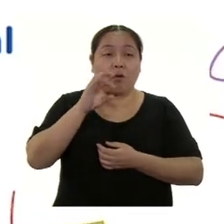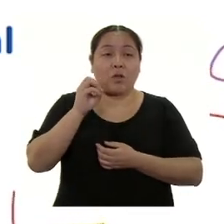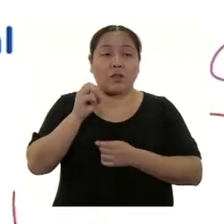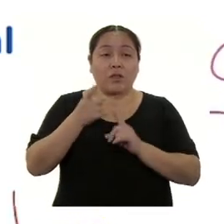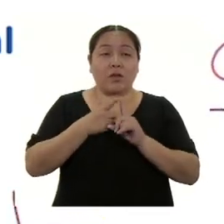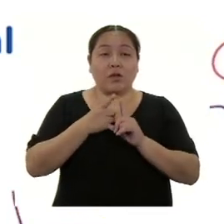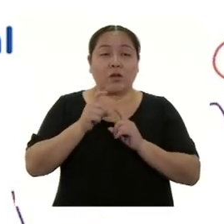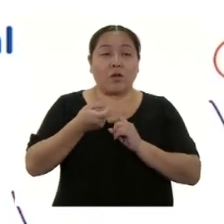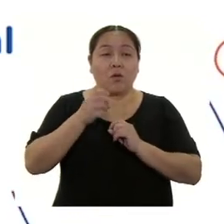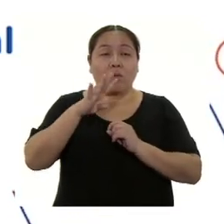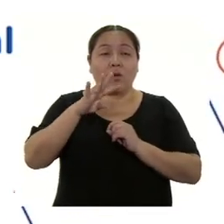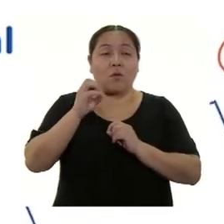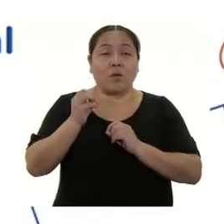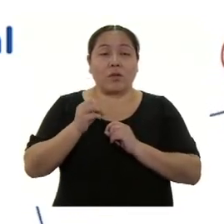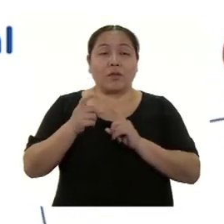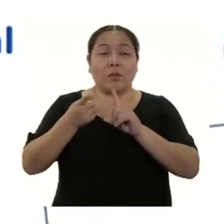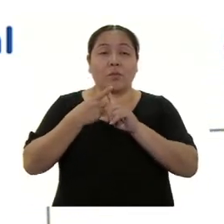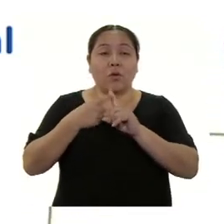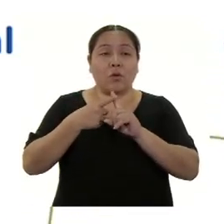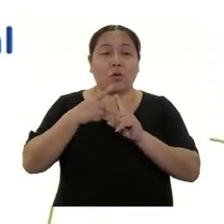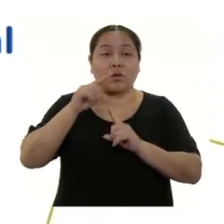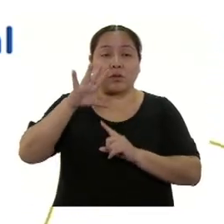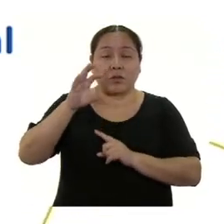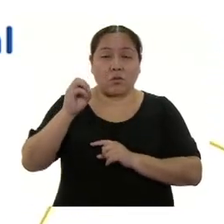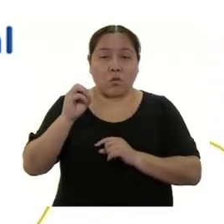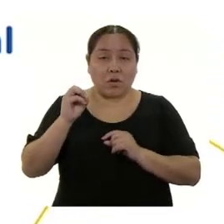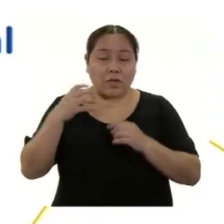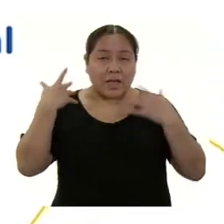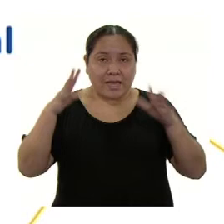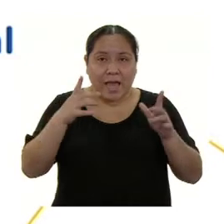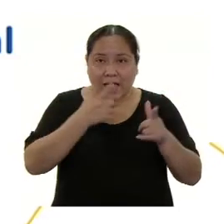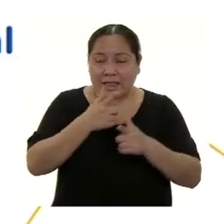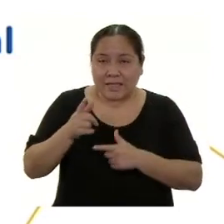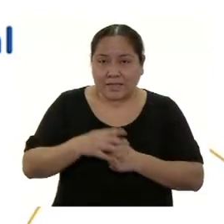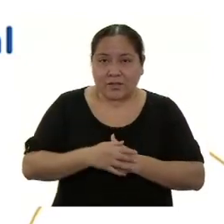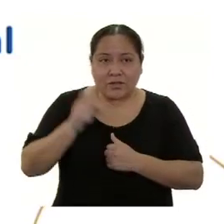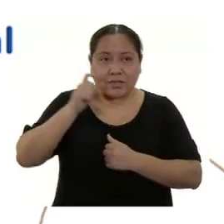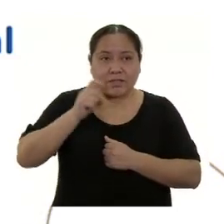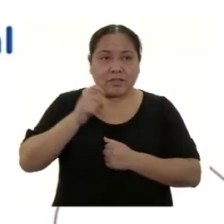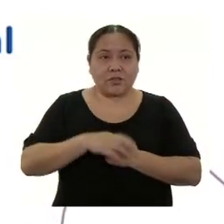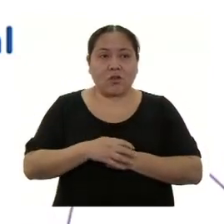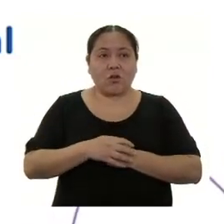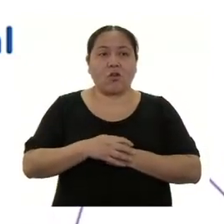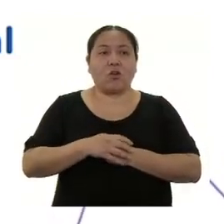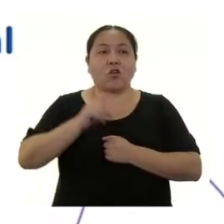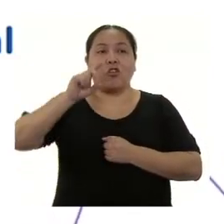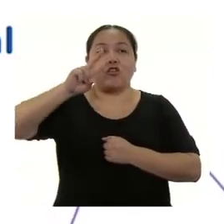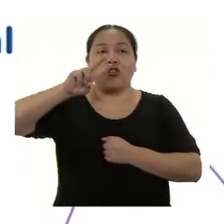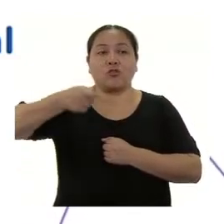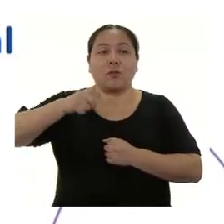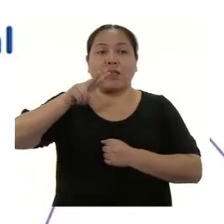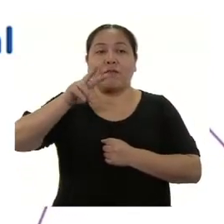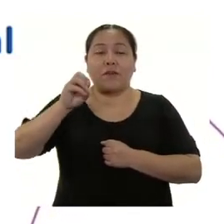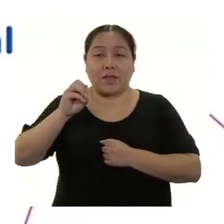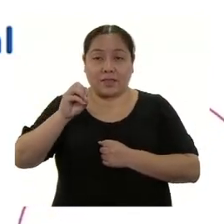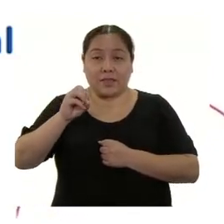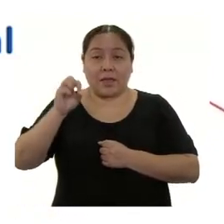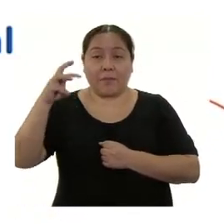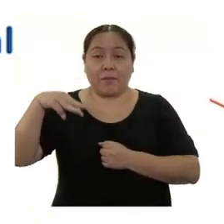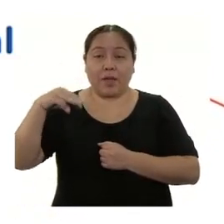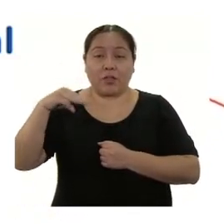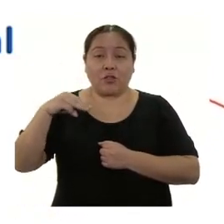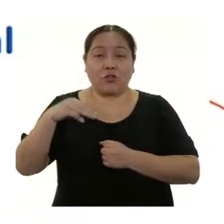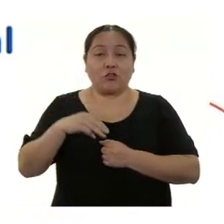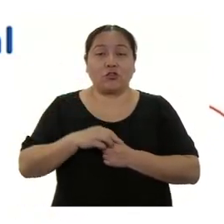40,40 por 50. ¡Listo! Necesito 2020 metros cuadrados de